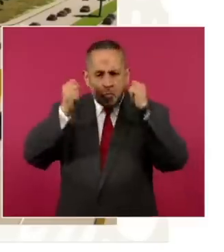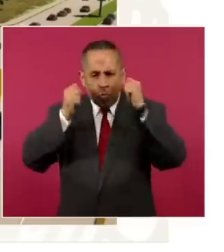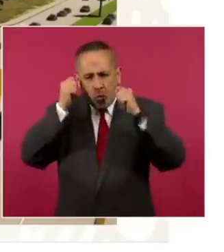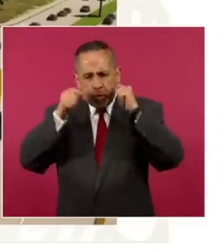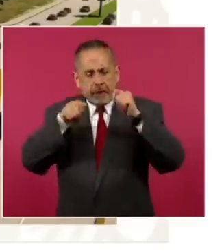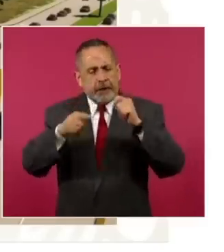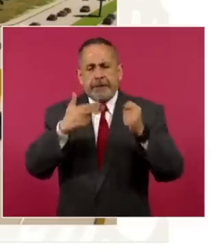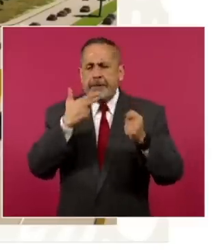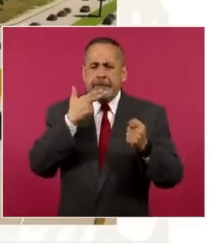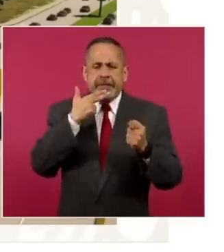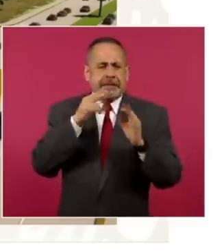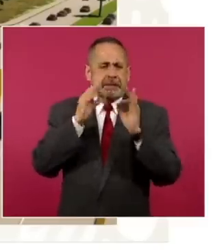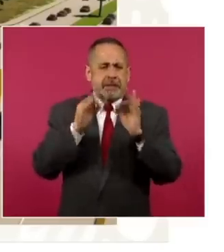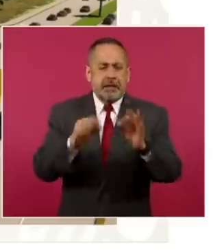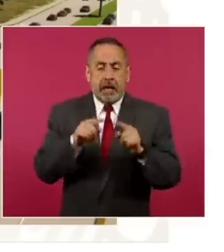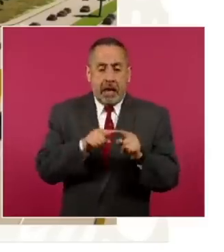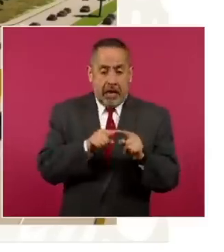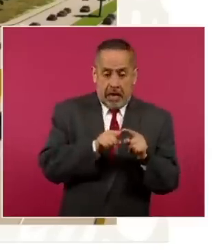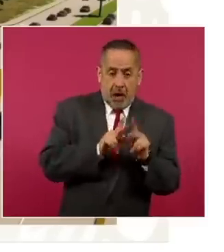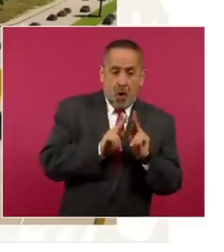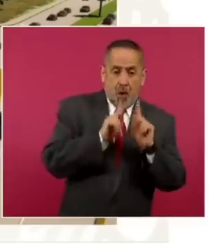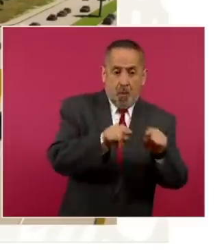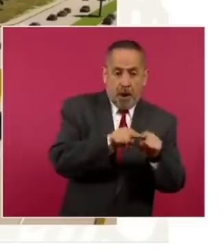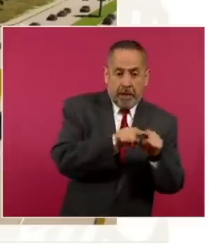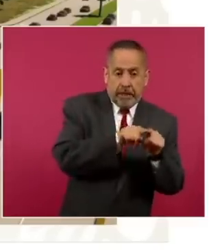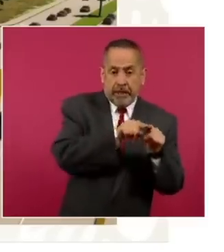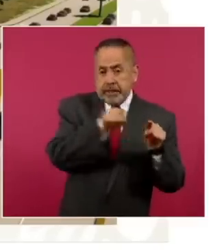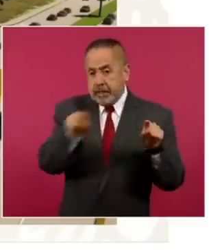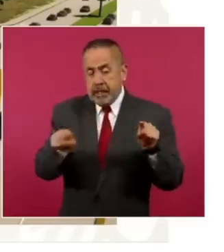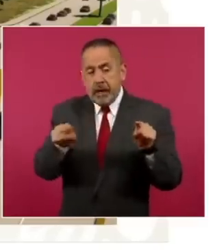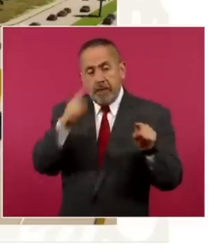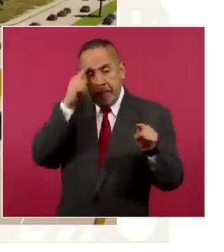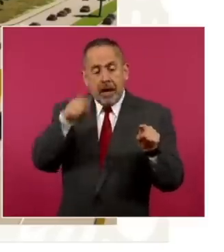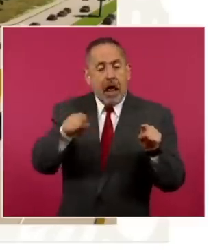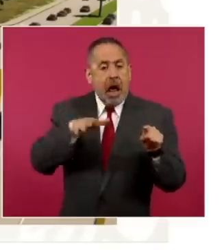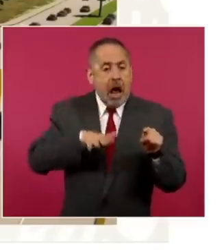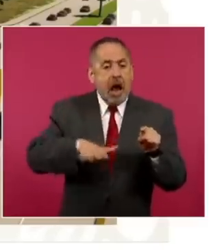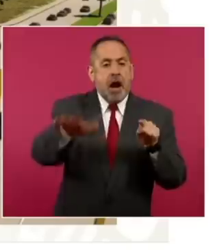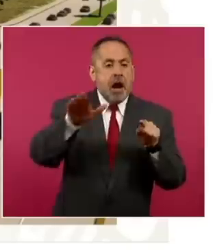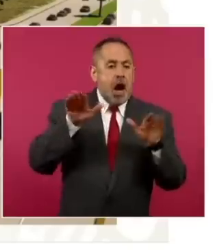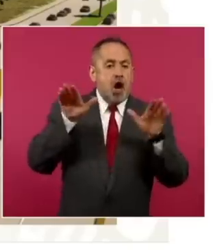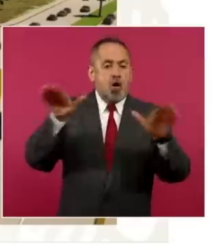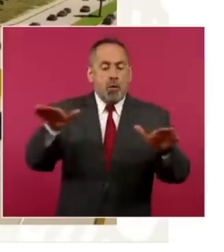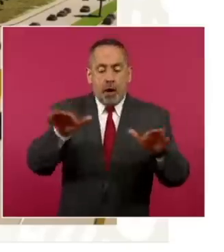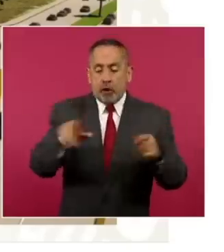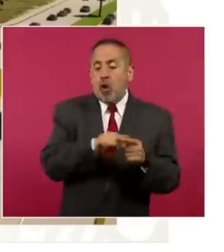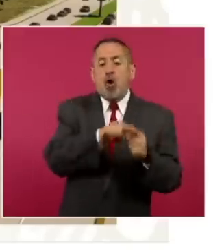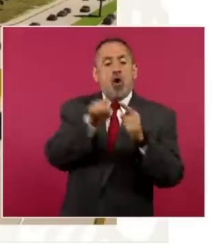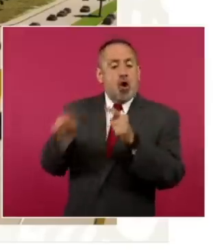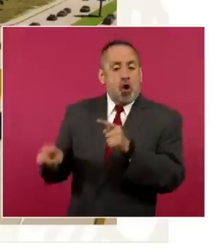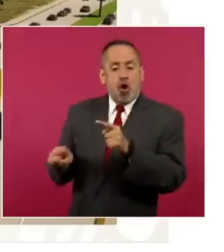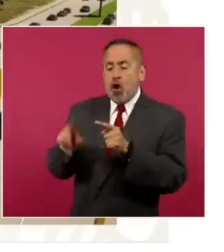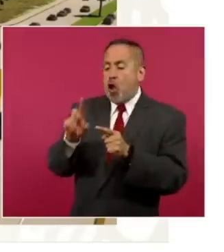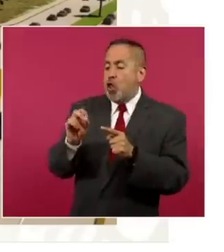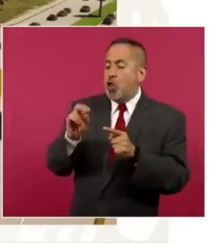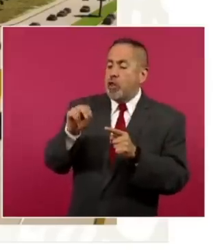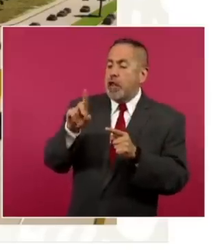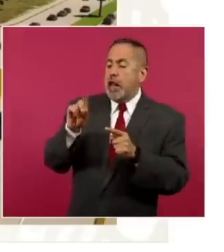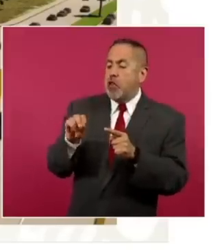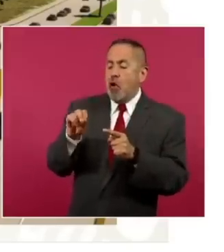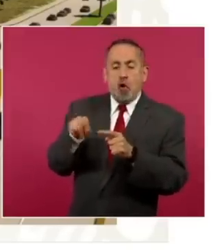son el puente de nichupté el distribuidor aeropuerto el bulevar Luis Donaldo Colosio y la avenida